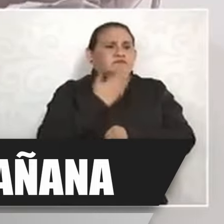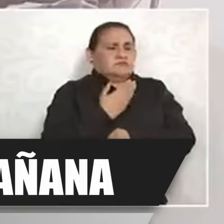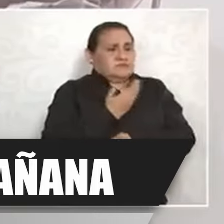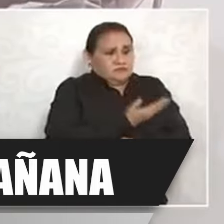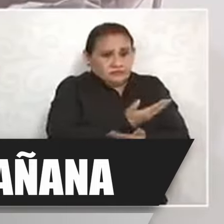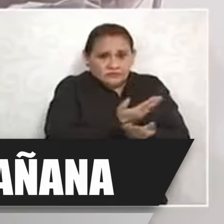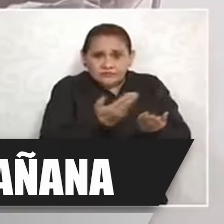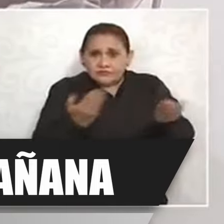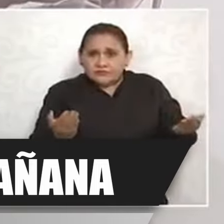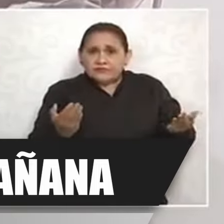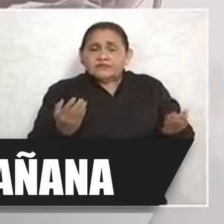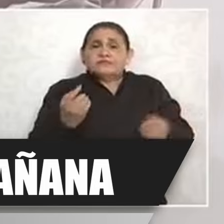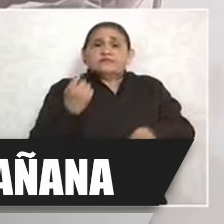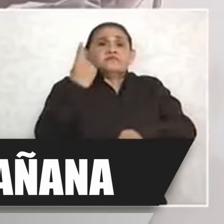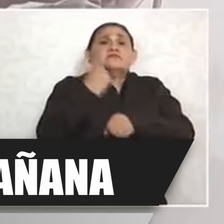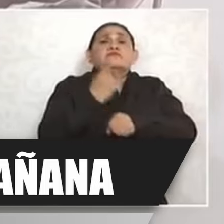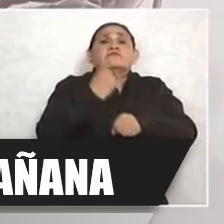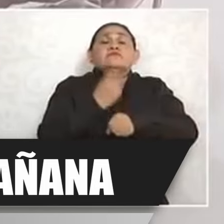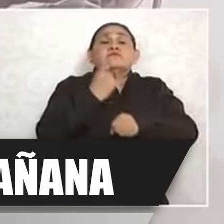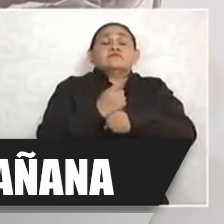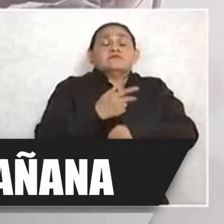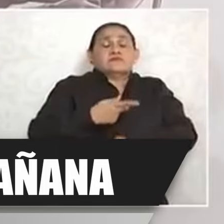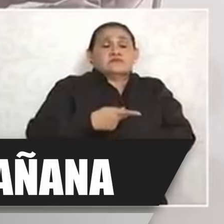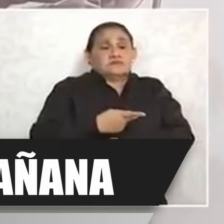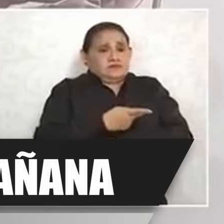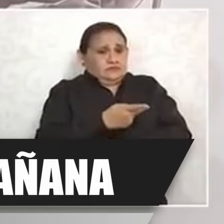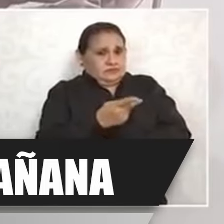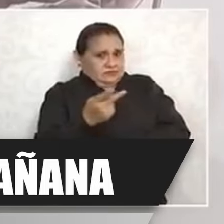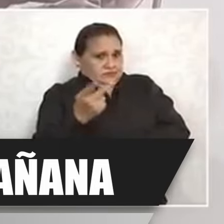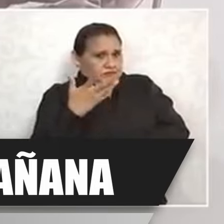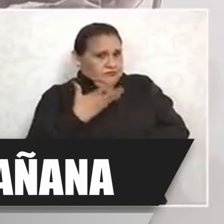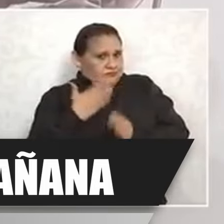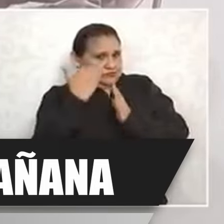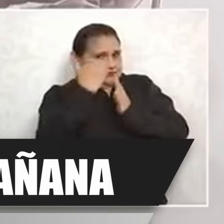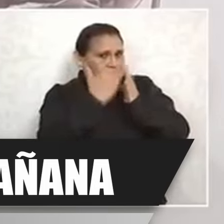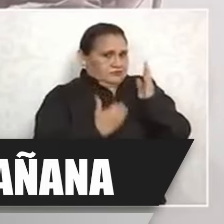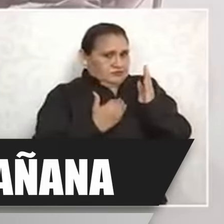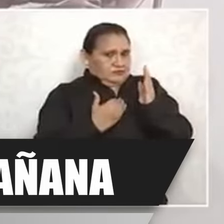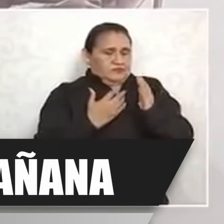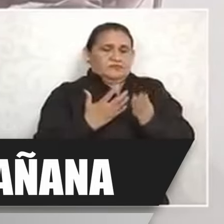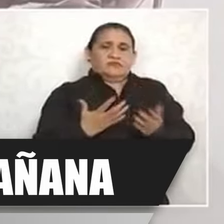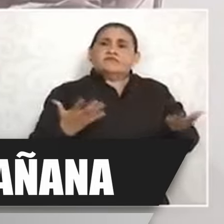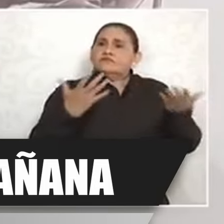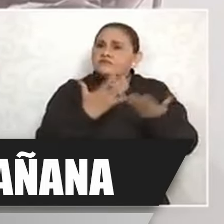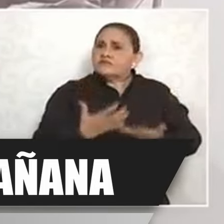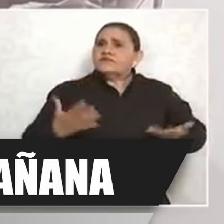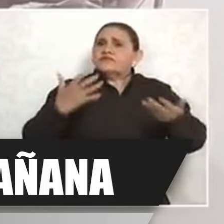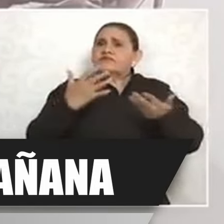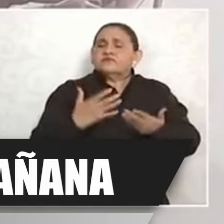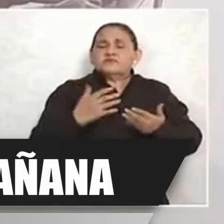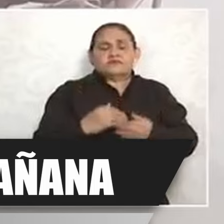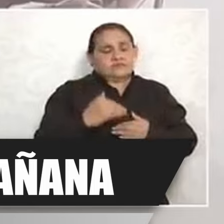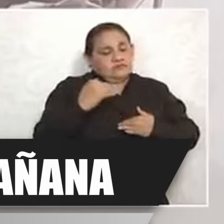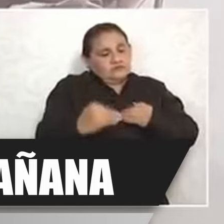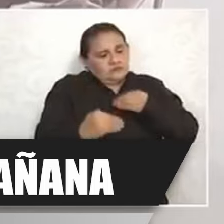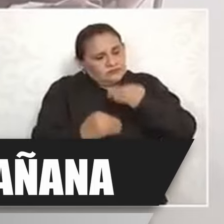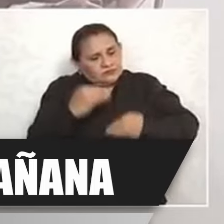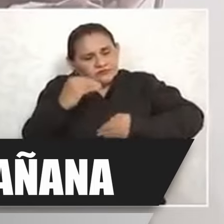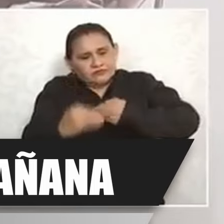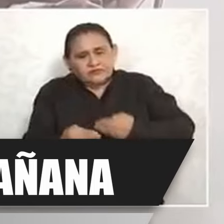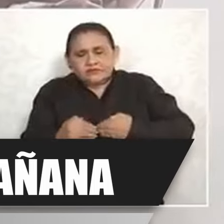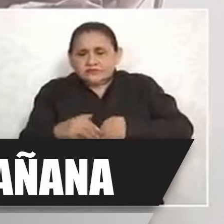todos, primero los pobres. Eso significa que estamos construyendo una prosperidad compartida